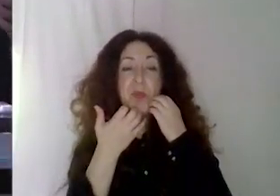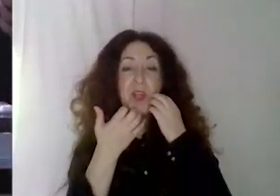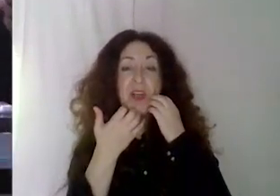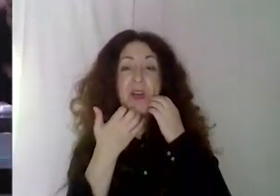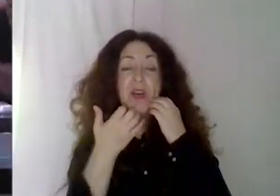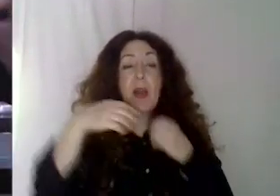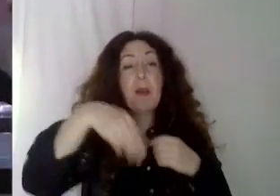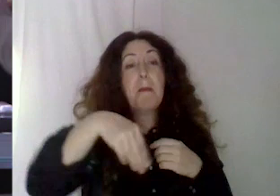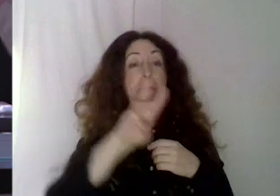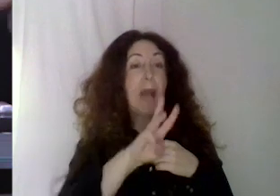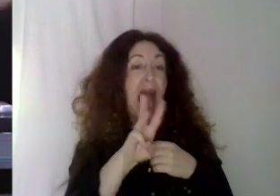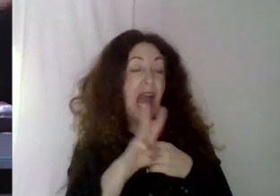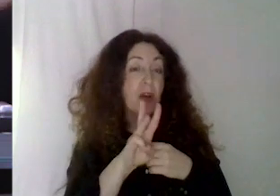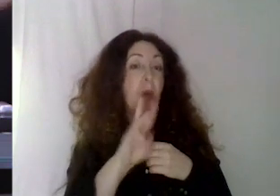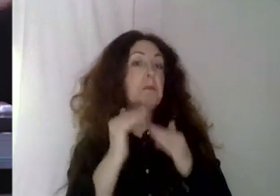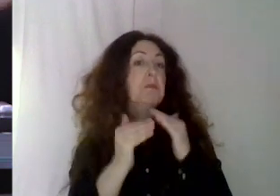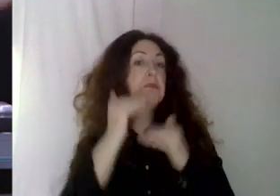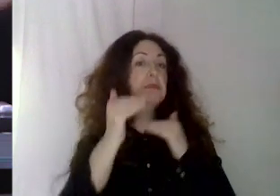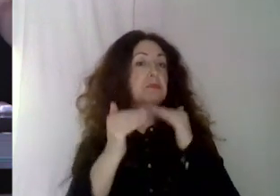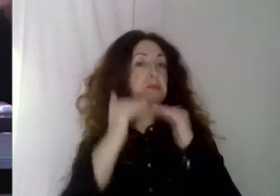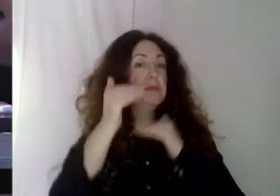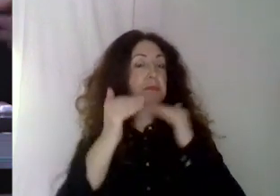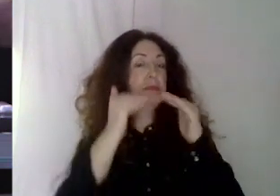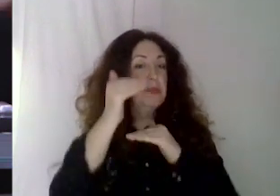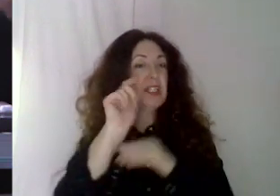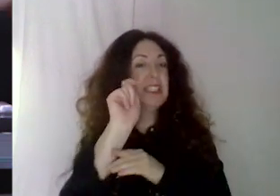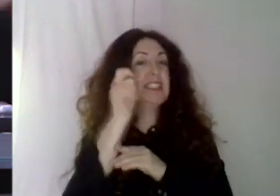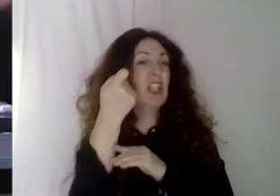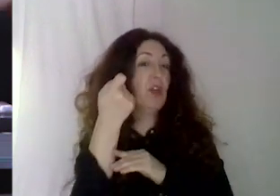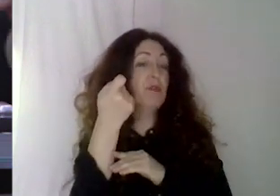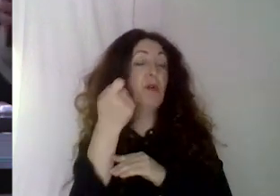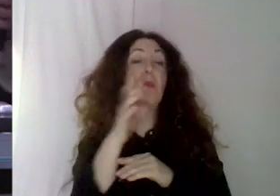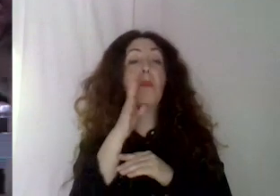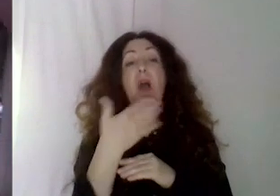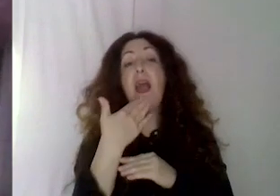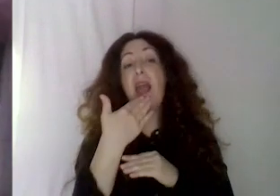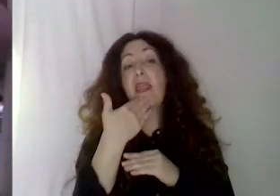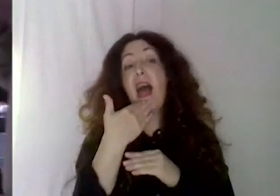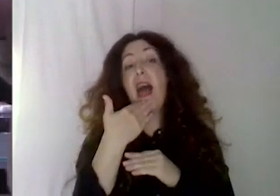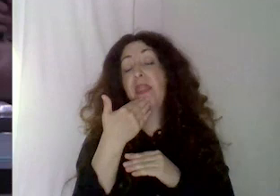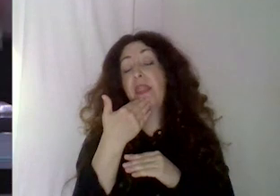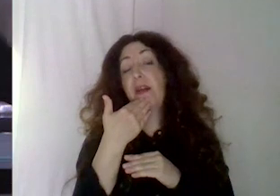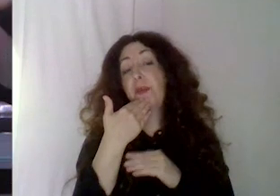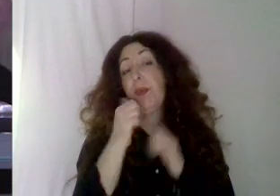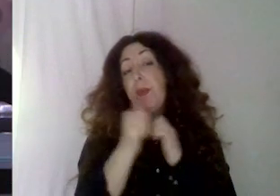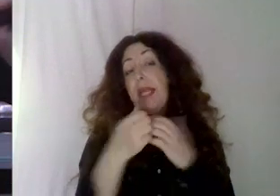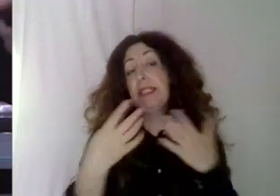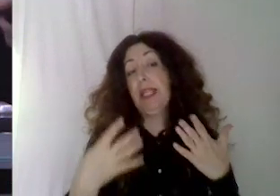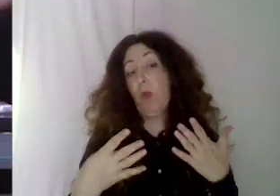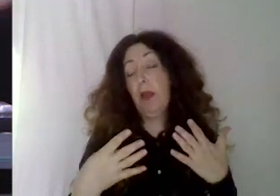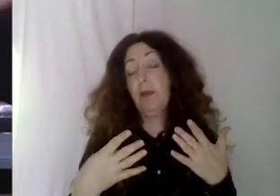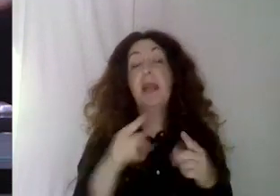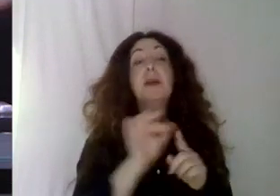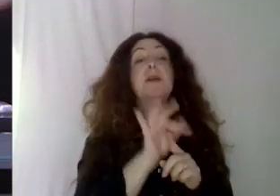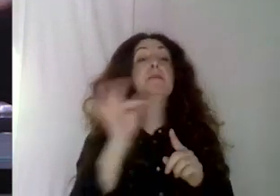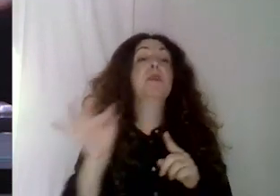príncipe, otro es, ¿verdad?, un muchacho de origen, en fin, humilde, como es, ¿verdad?, en fin, Marlowe,